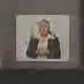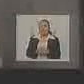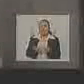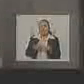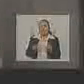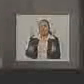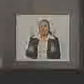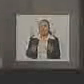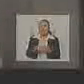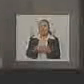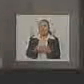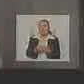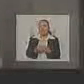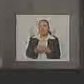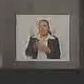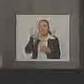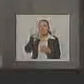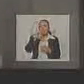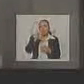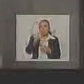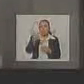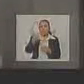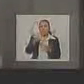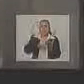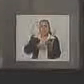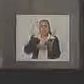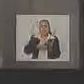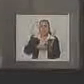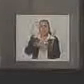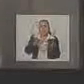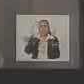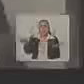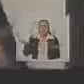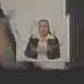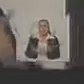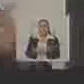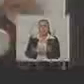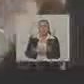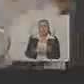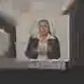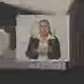partidos Revolucionario Institucional y Verde Ecologista de México. Adelante.